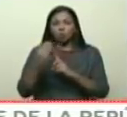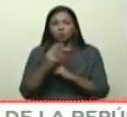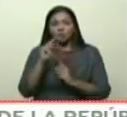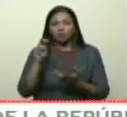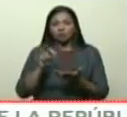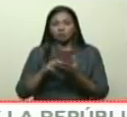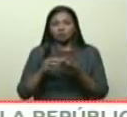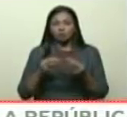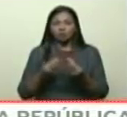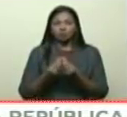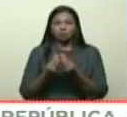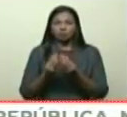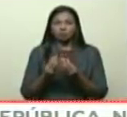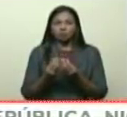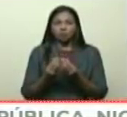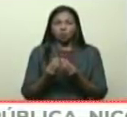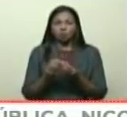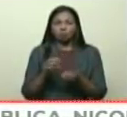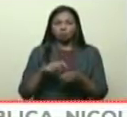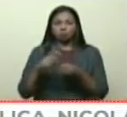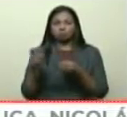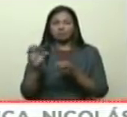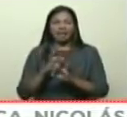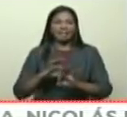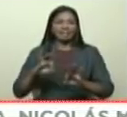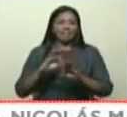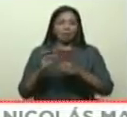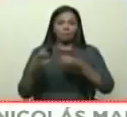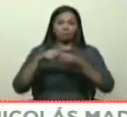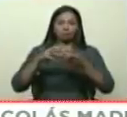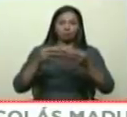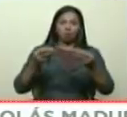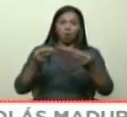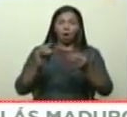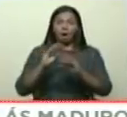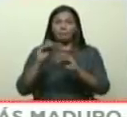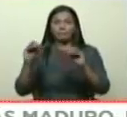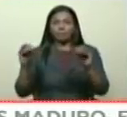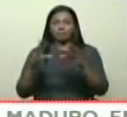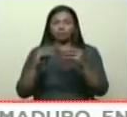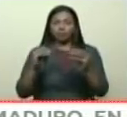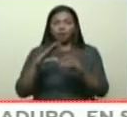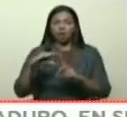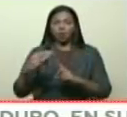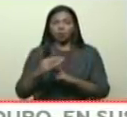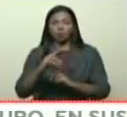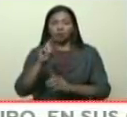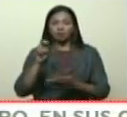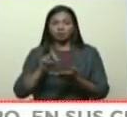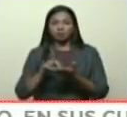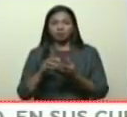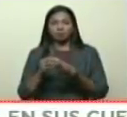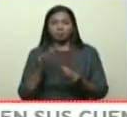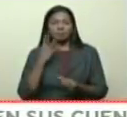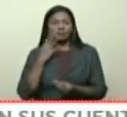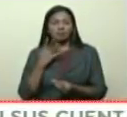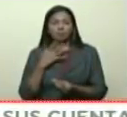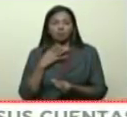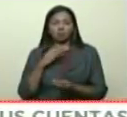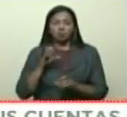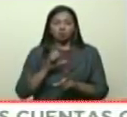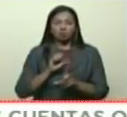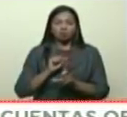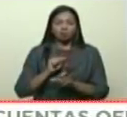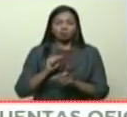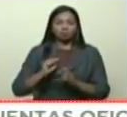nacional, todos, sin exclusión de ningún tipo, convocar a toda la cultura nacional, sin exclusión